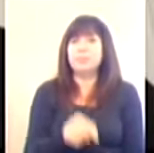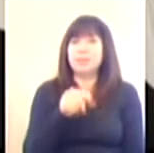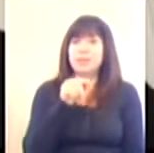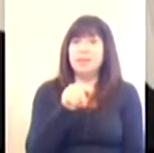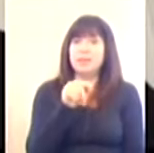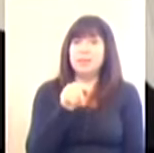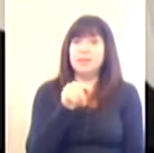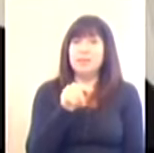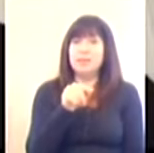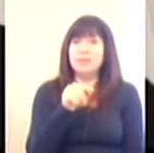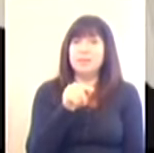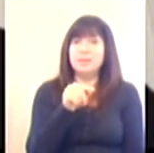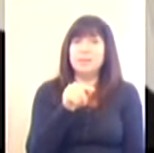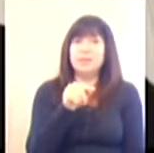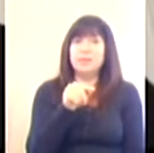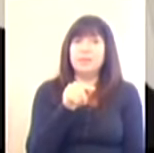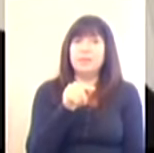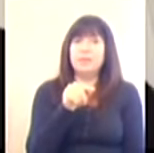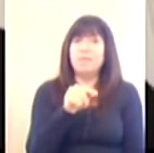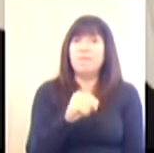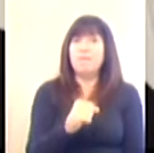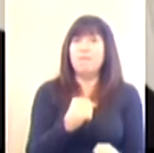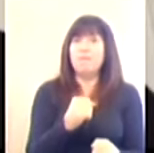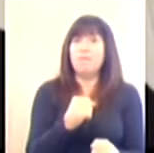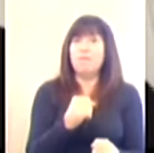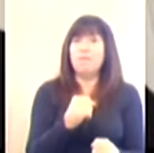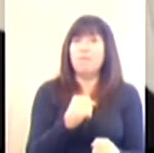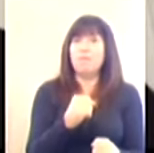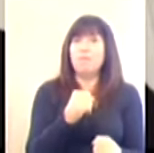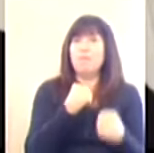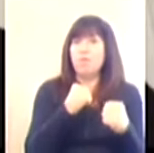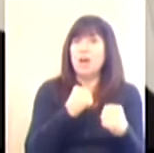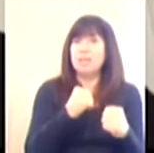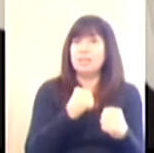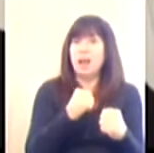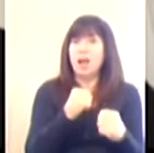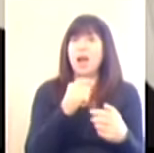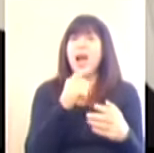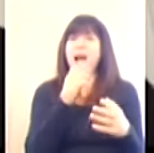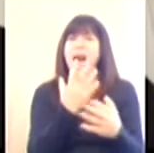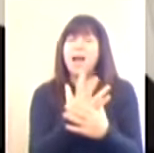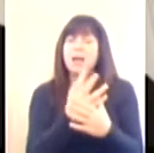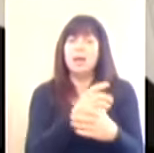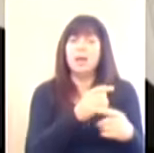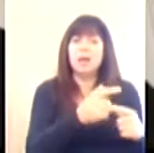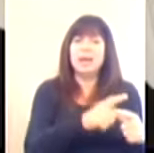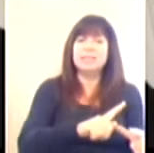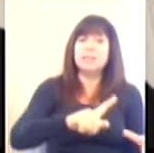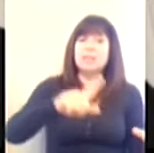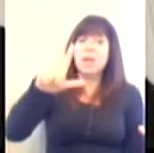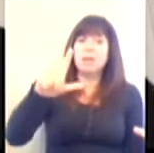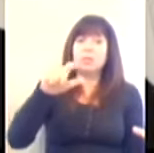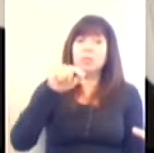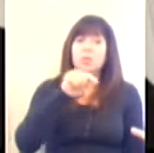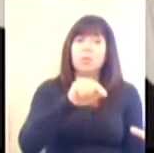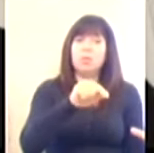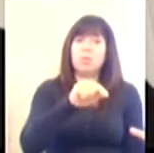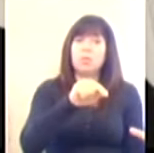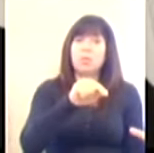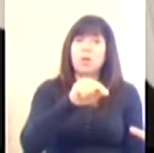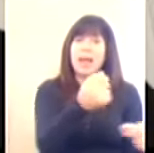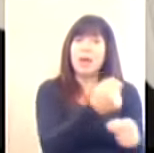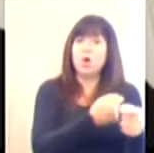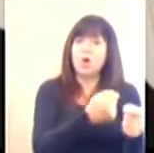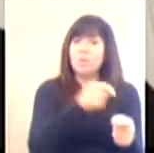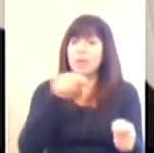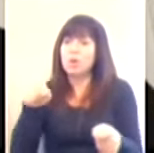esa fuerza virtuosa que hay entre crecimiento económico, inversión y lucha contra el calentamiento global, creo que es una de las